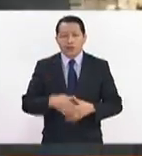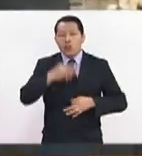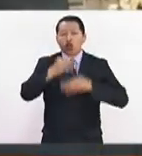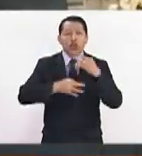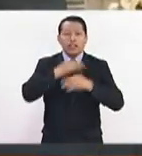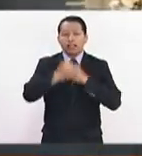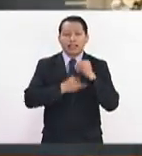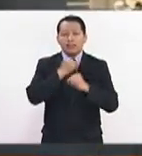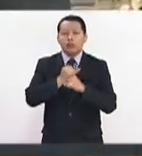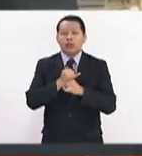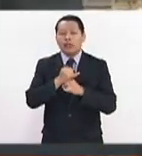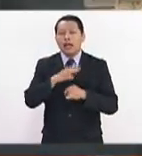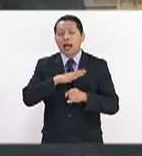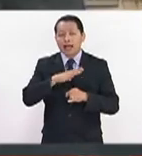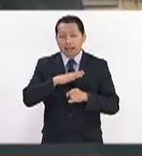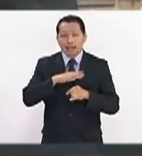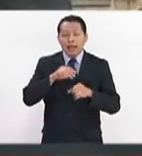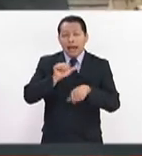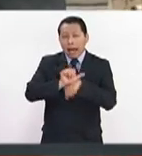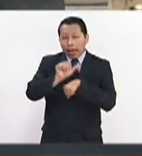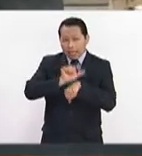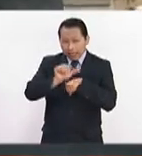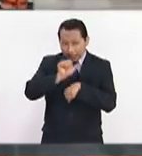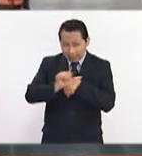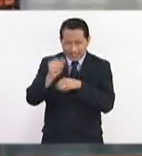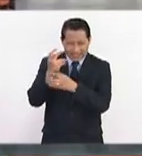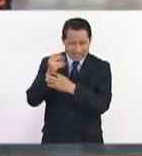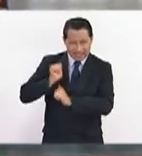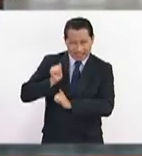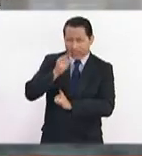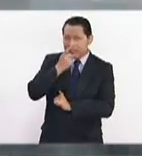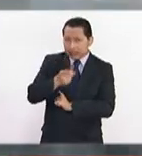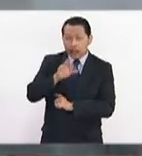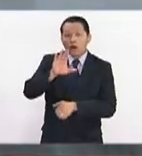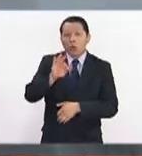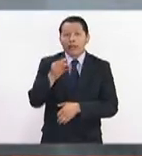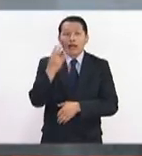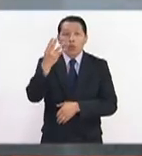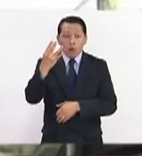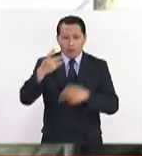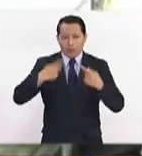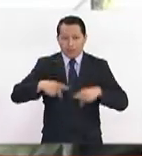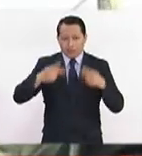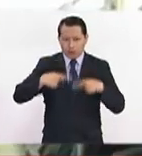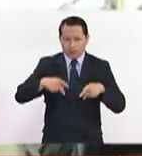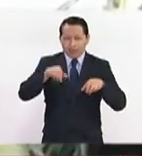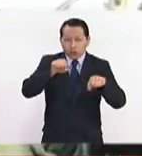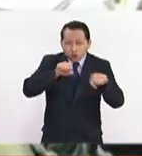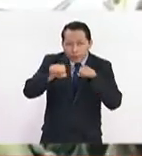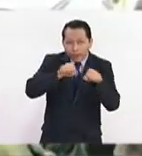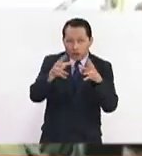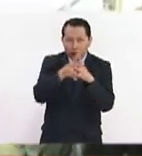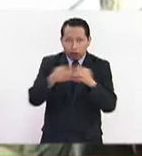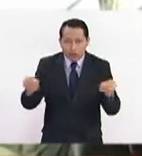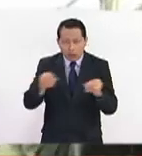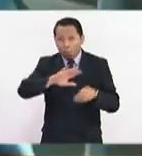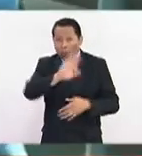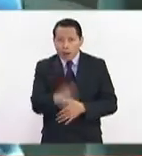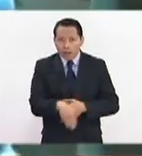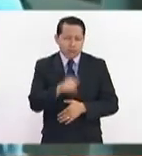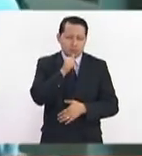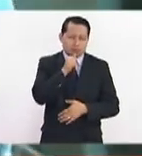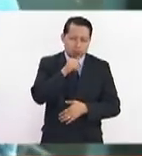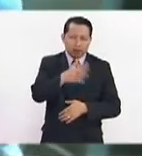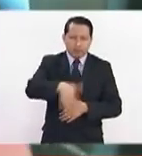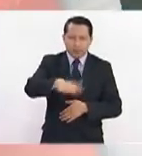noticias internacionales, la Armada Argentina informó que no da por muertos a los 44 tripulantes del submarino desaparecido. Aún continúa la